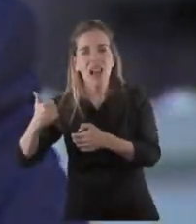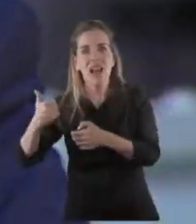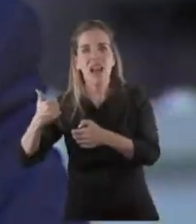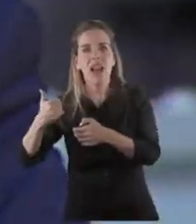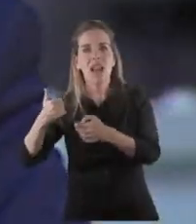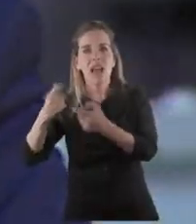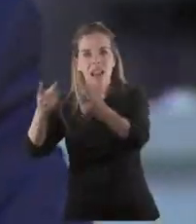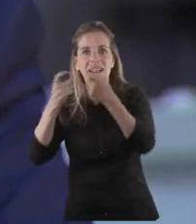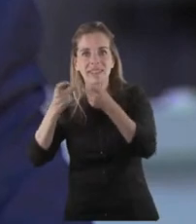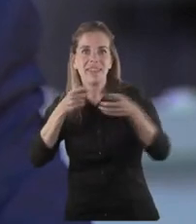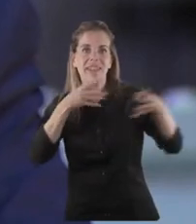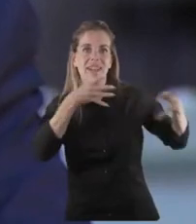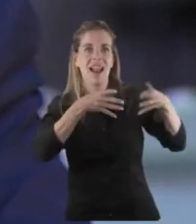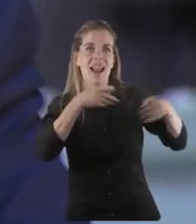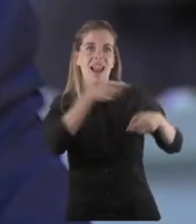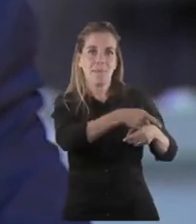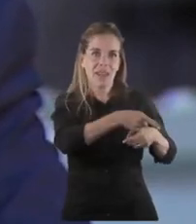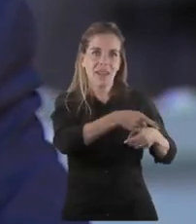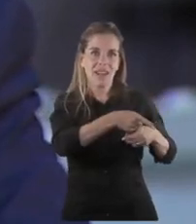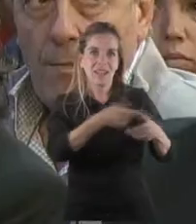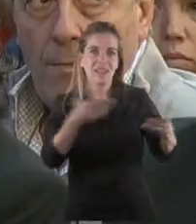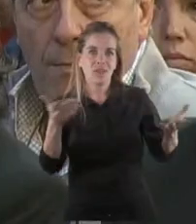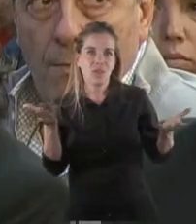Y con ellos facilitan mucho la tarea.